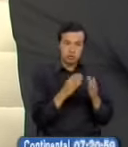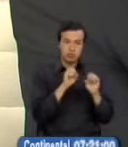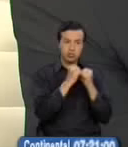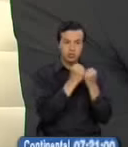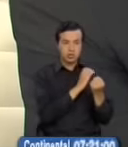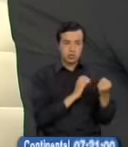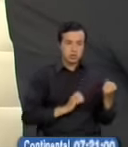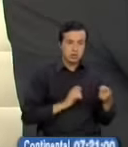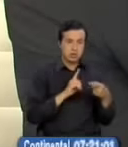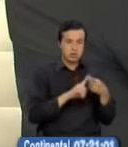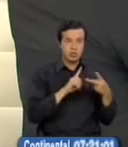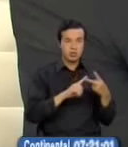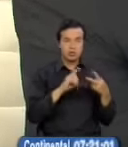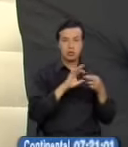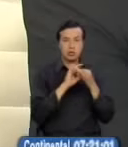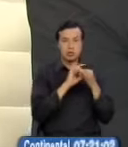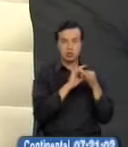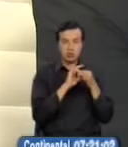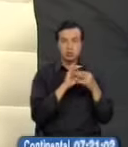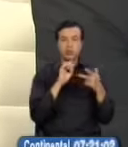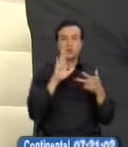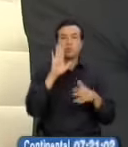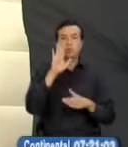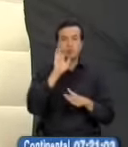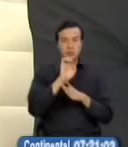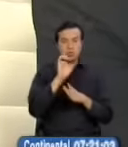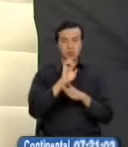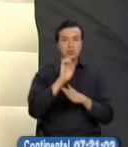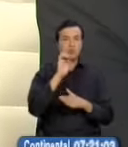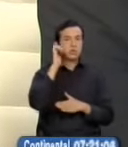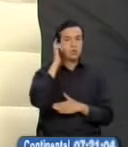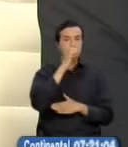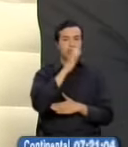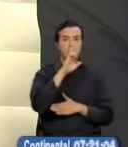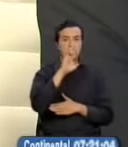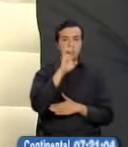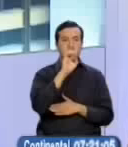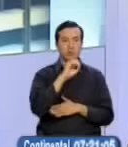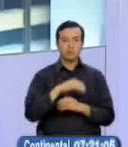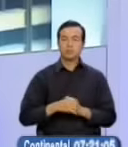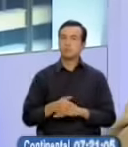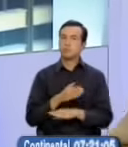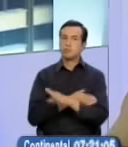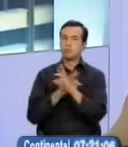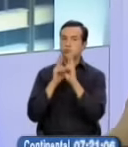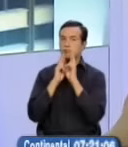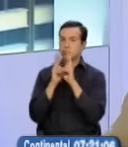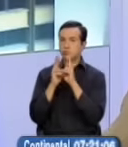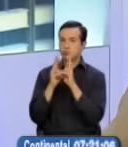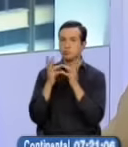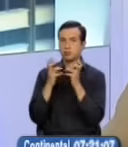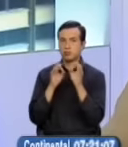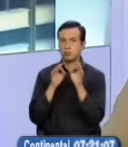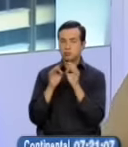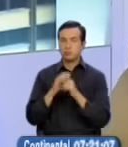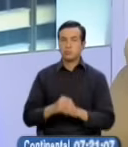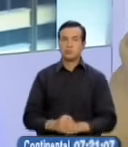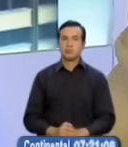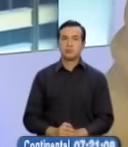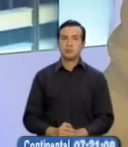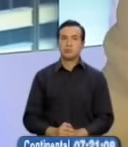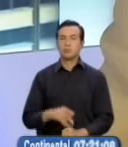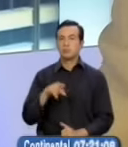Cristiano, Madera Guerrera y aliados, tanto Compromiso Ecuador liderado por Creo? Antes de responder, quisiera hacer un por contrapunto favor.